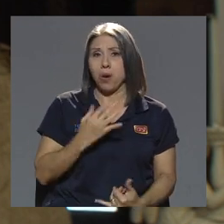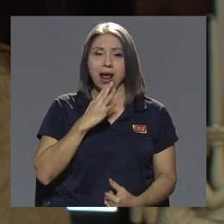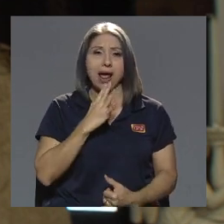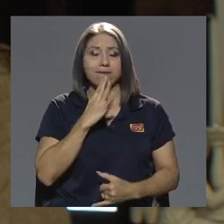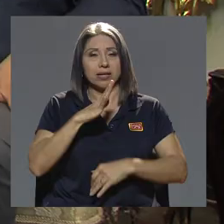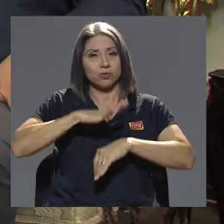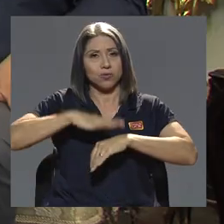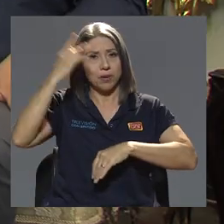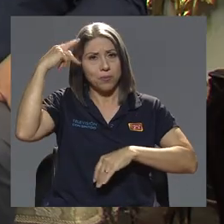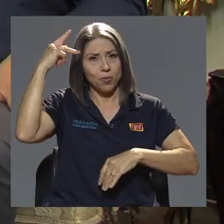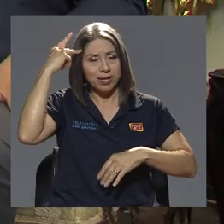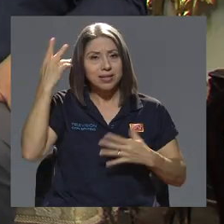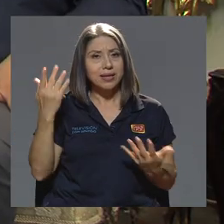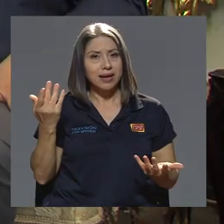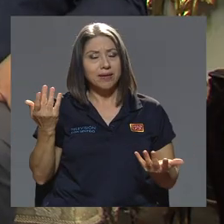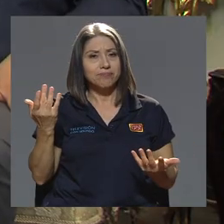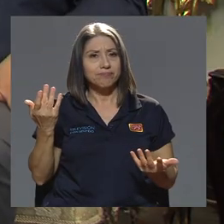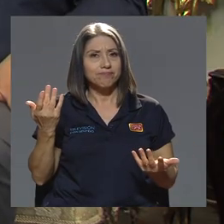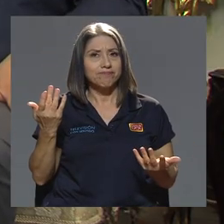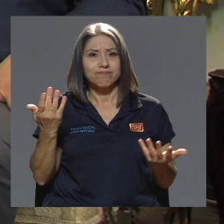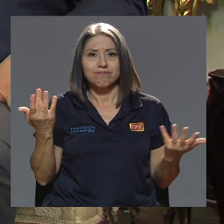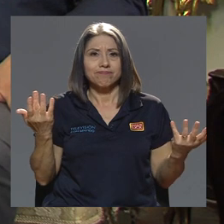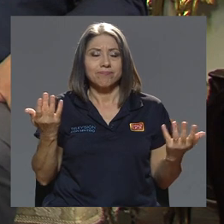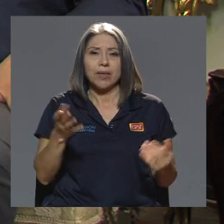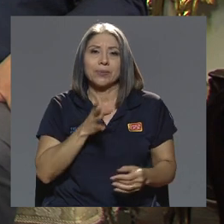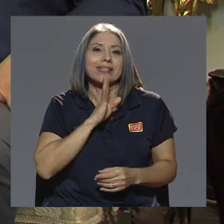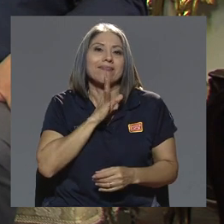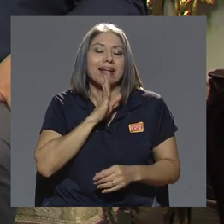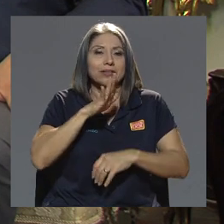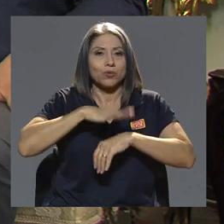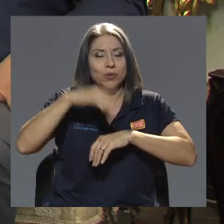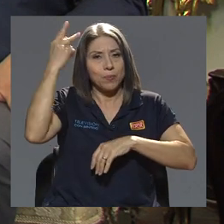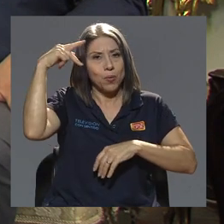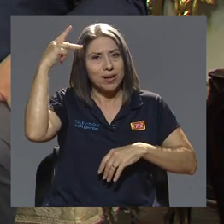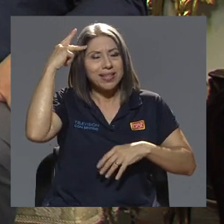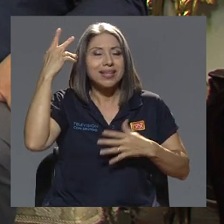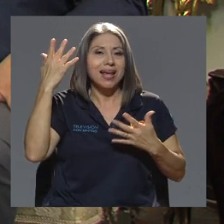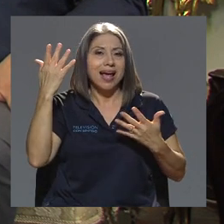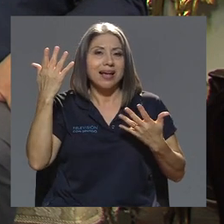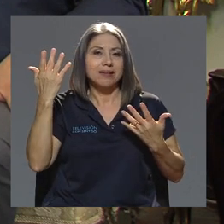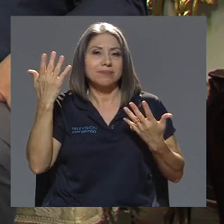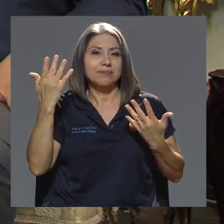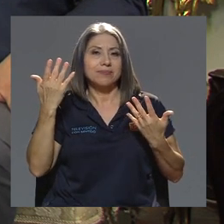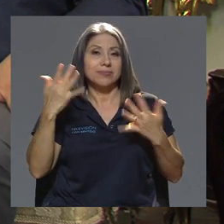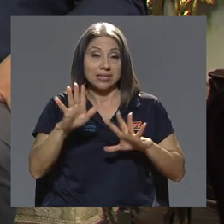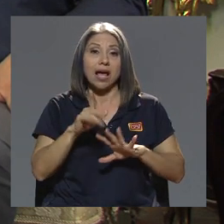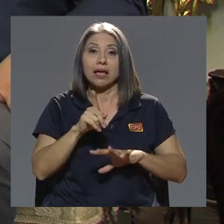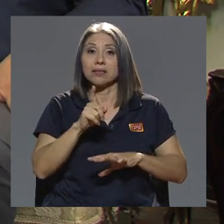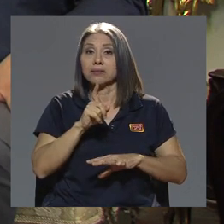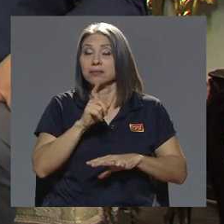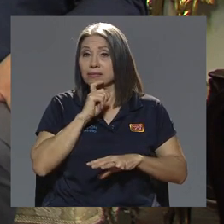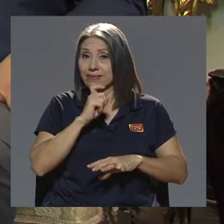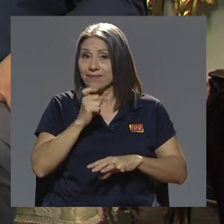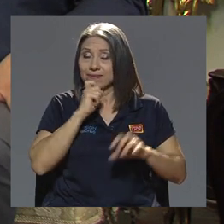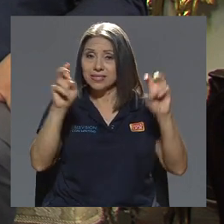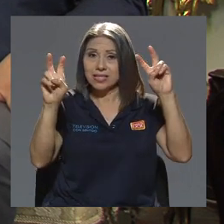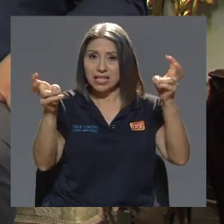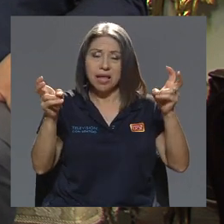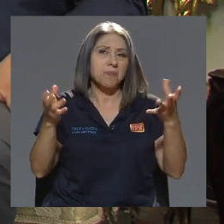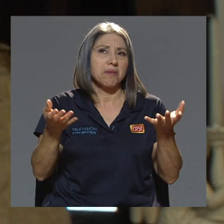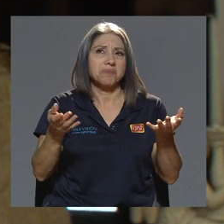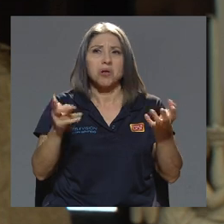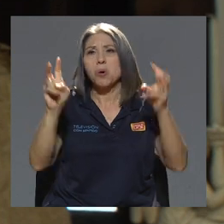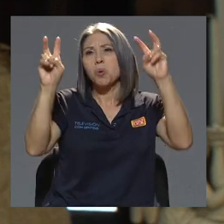política, el simple hecho de hablar de políticas ya es un tema difícil,